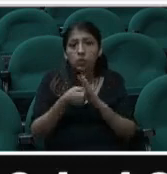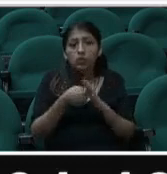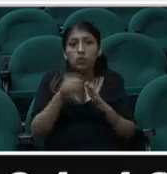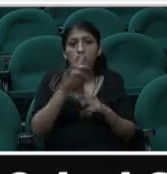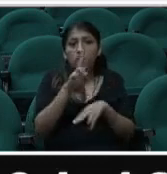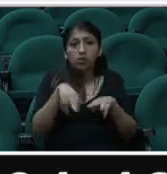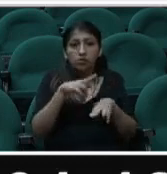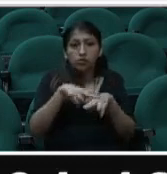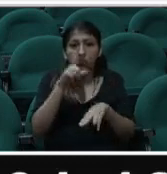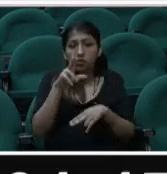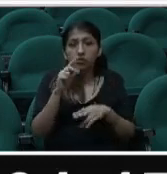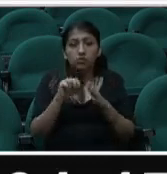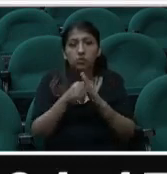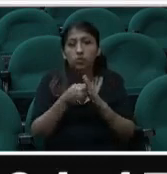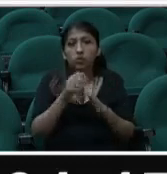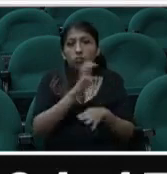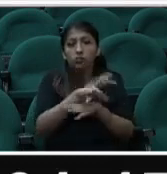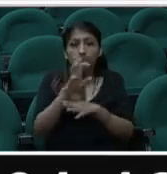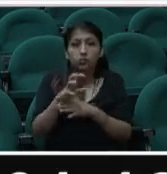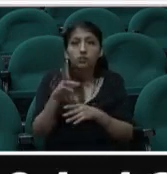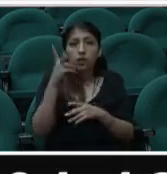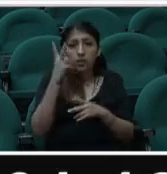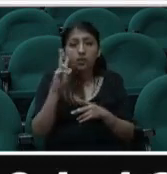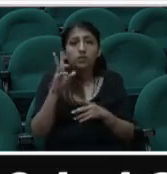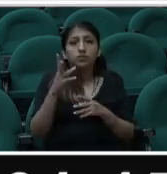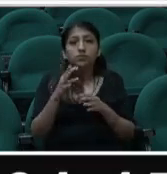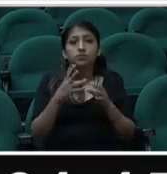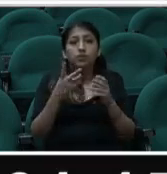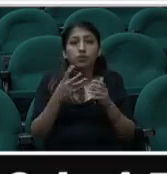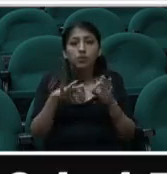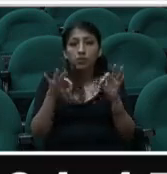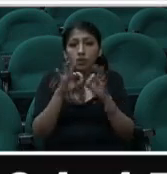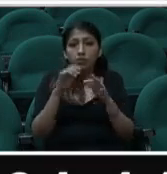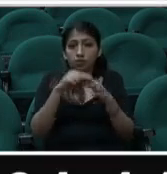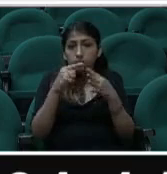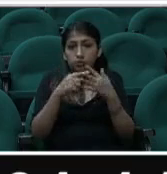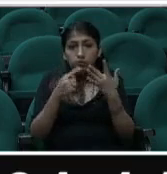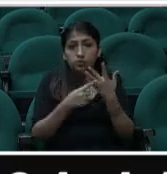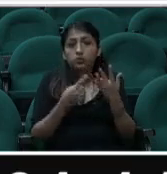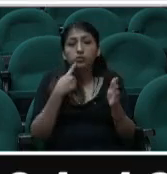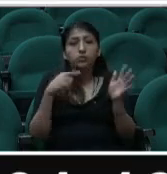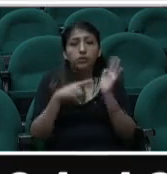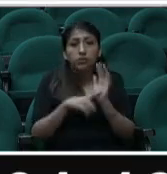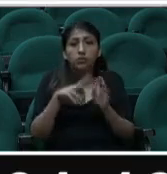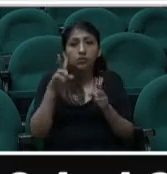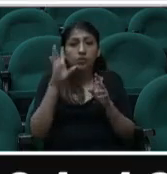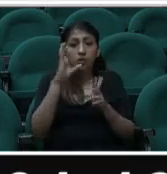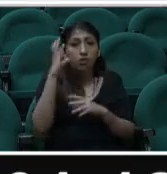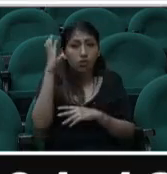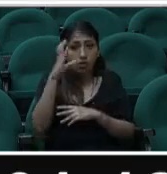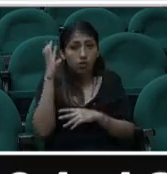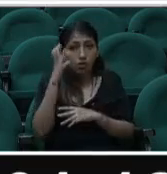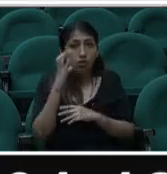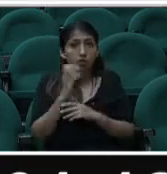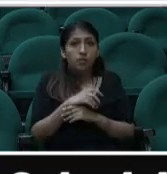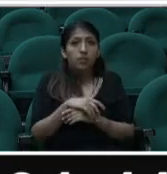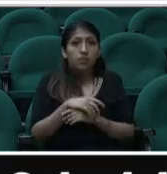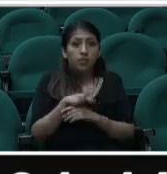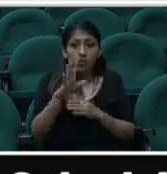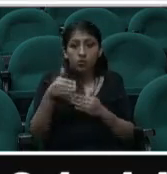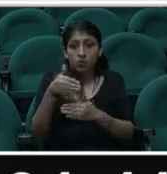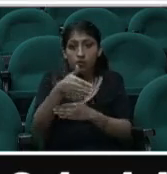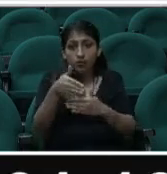de seguridad en este caso de la provincia tiene que ver con muchísimos factores que se han mencionado por ejemplo el tema de colombia el tema de la de la